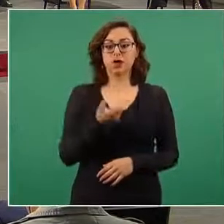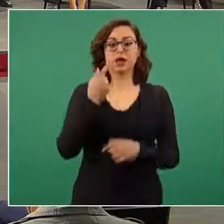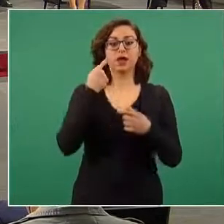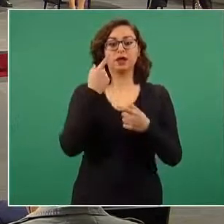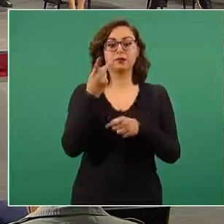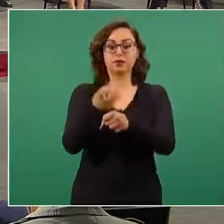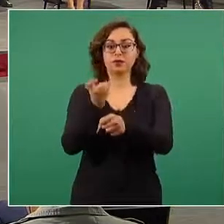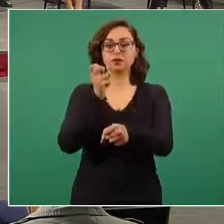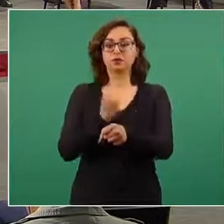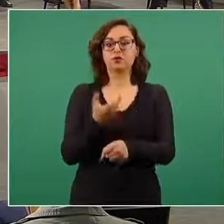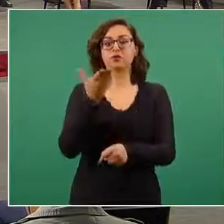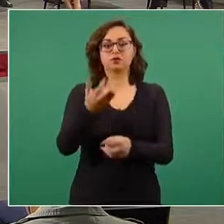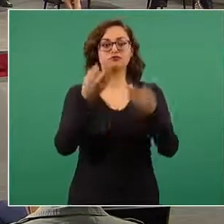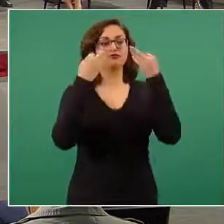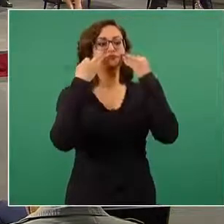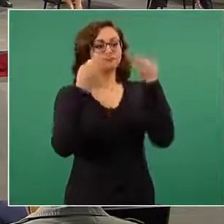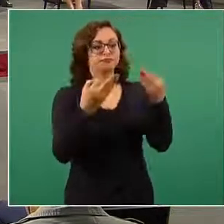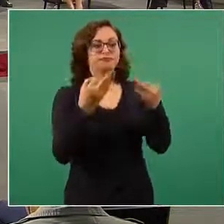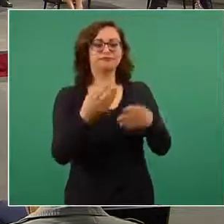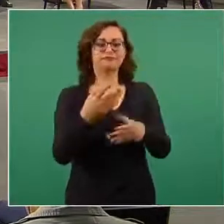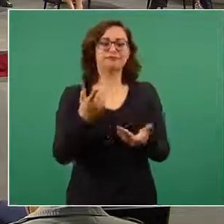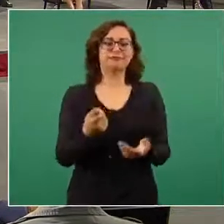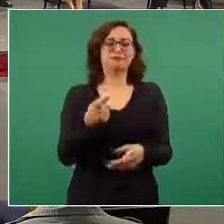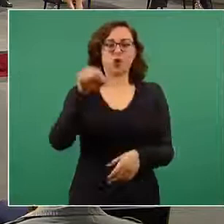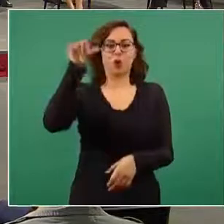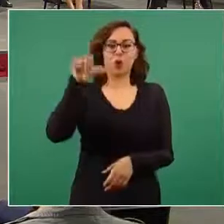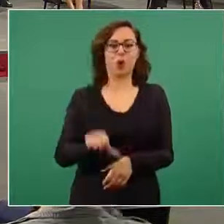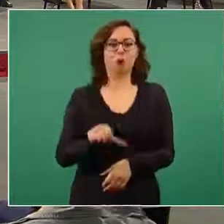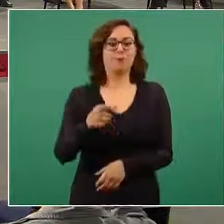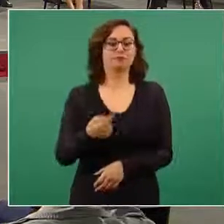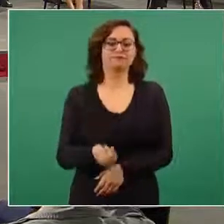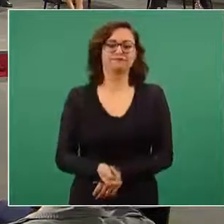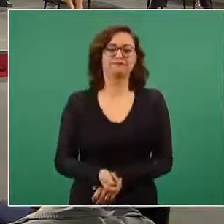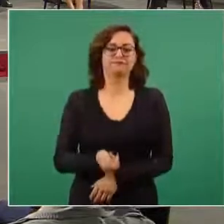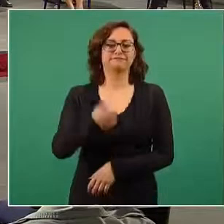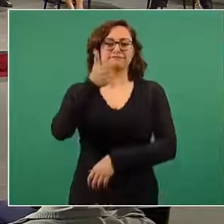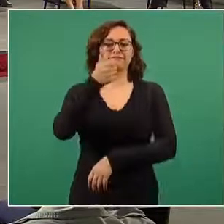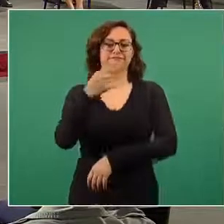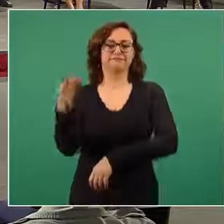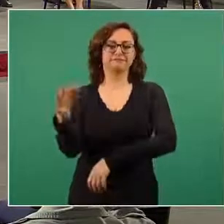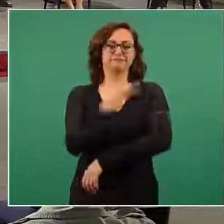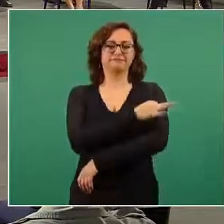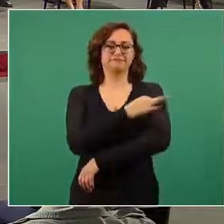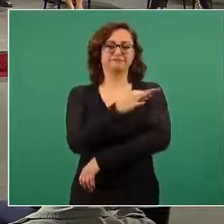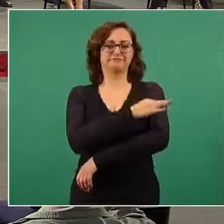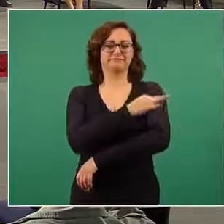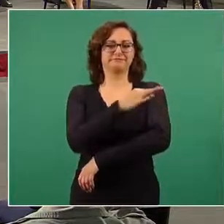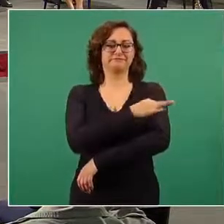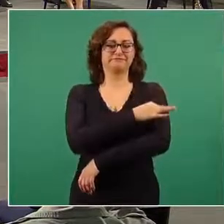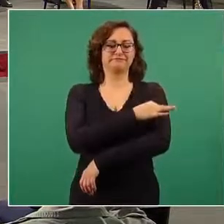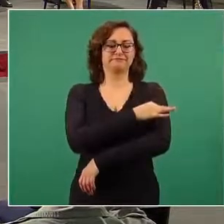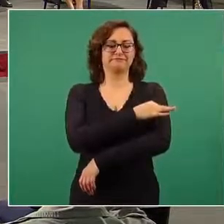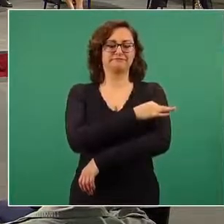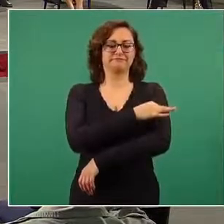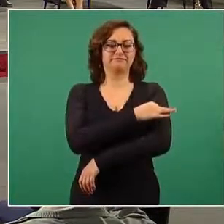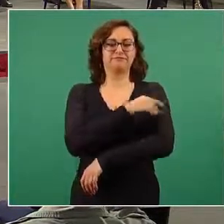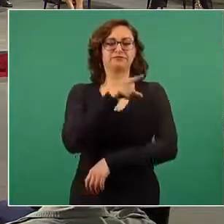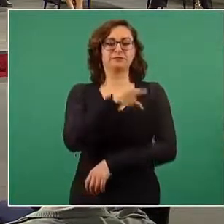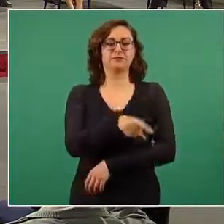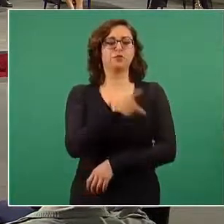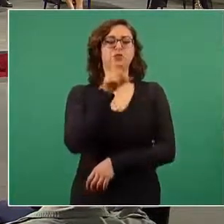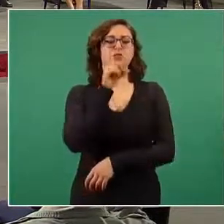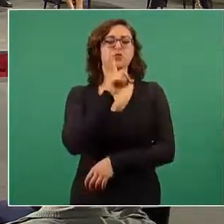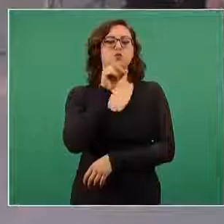de México la primera vacuna que se le estará aplicando a la